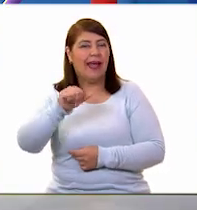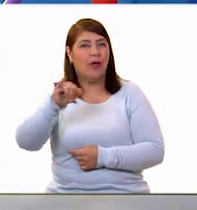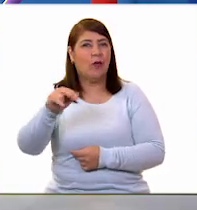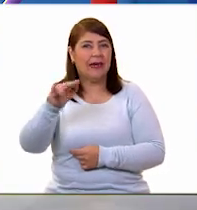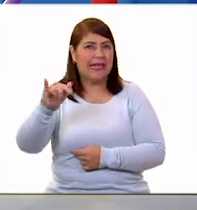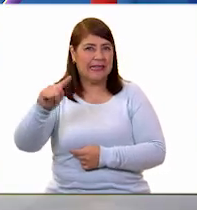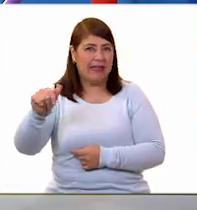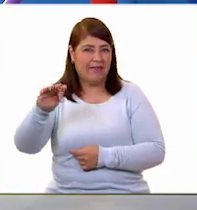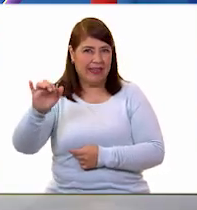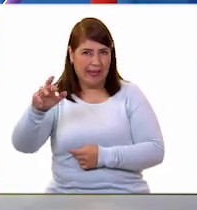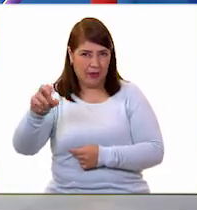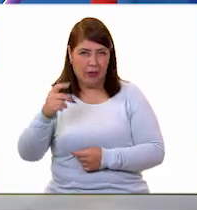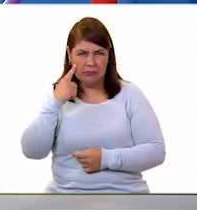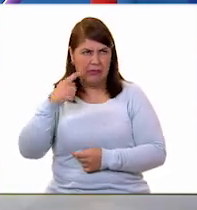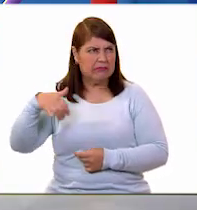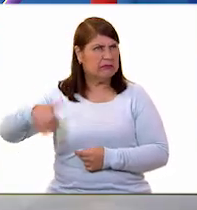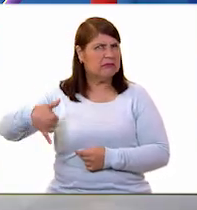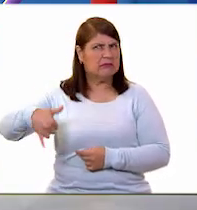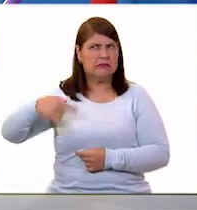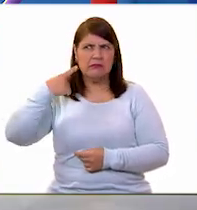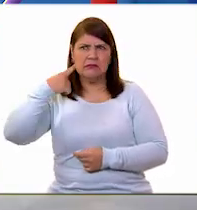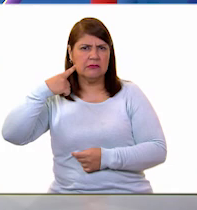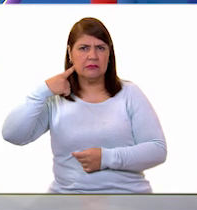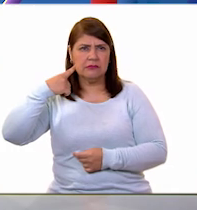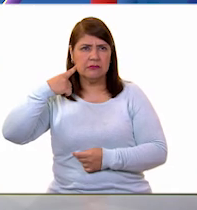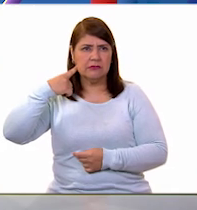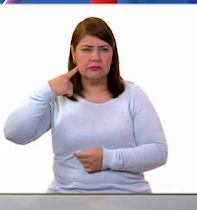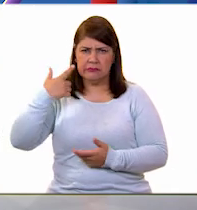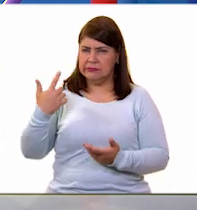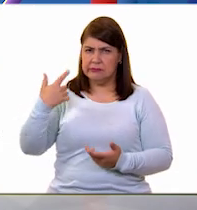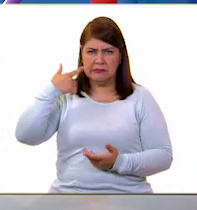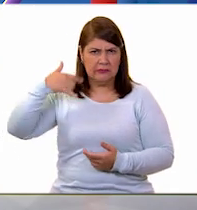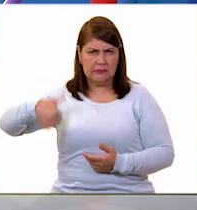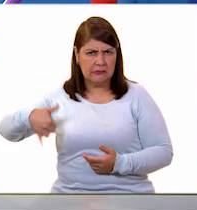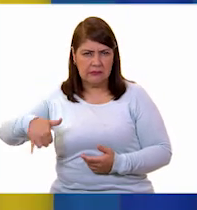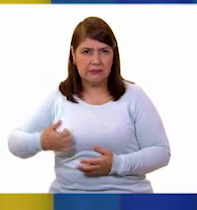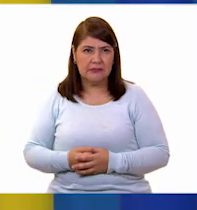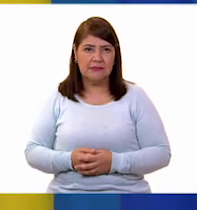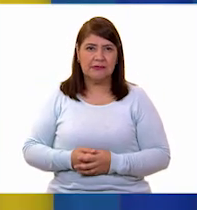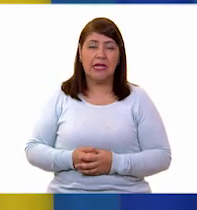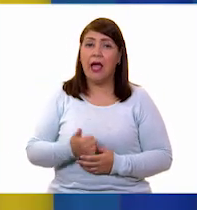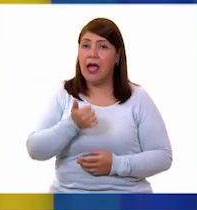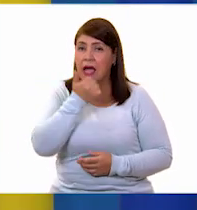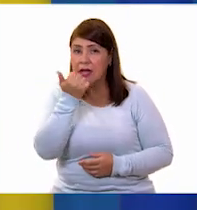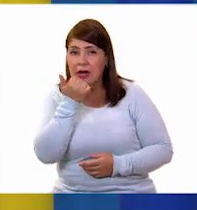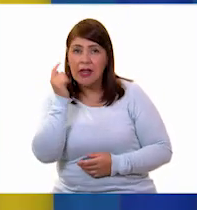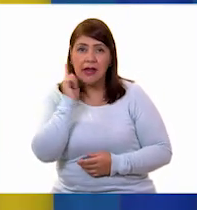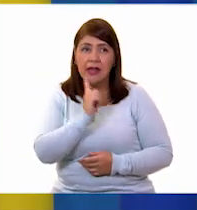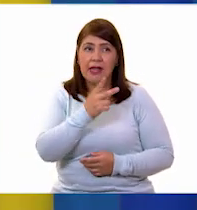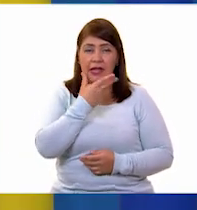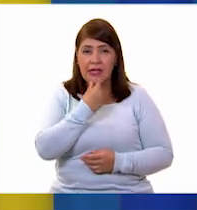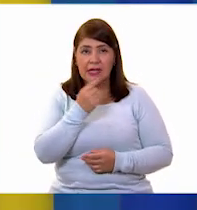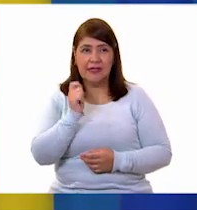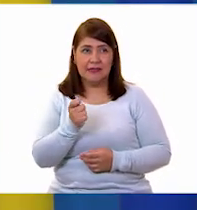Sí. Ay, espérenme, a ver. ¿Un celular? Sí, alumnos y